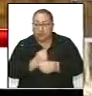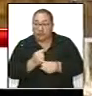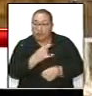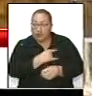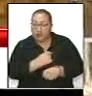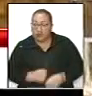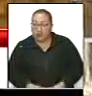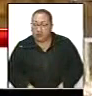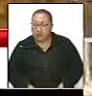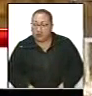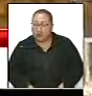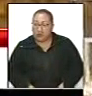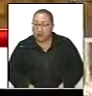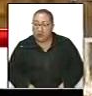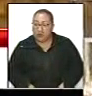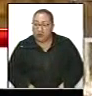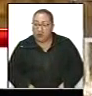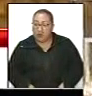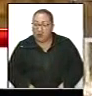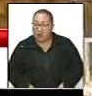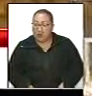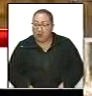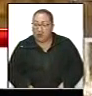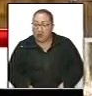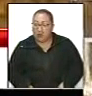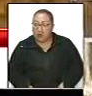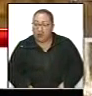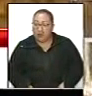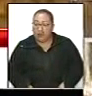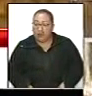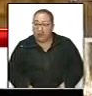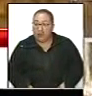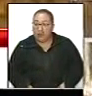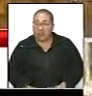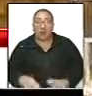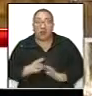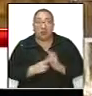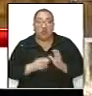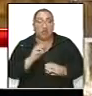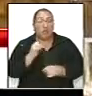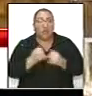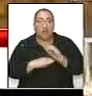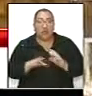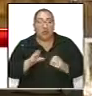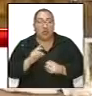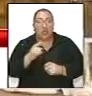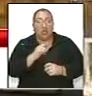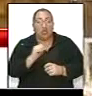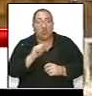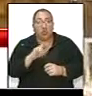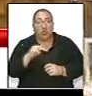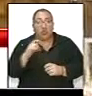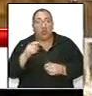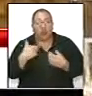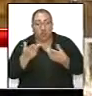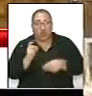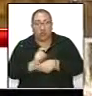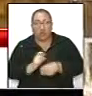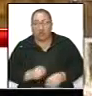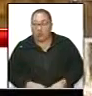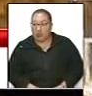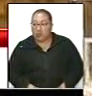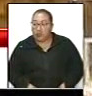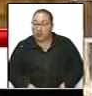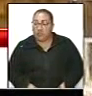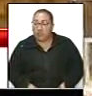universidades en el marco del reglamento de cese que SUNEDU diseñó. Nosotros hemos